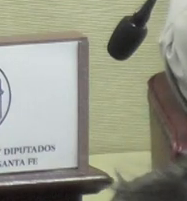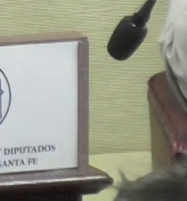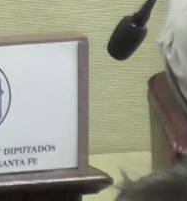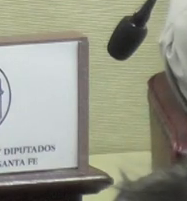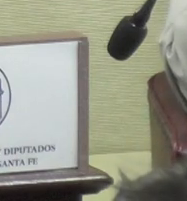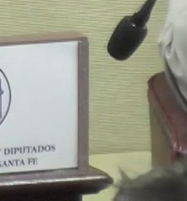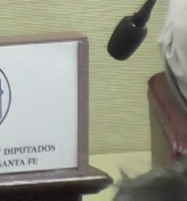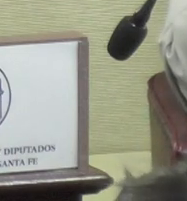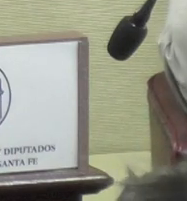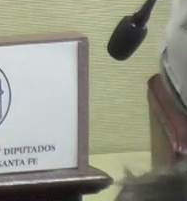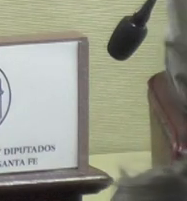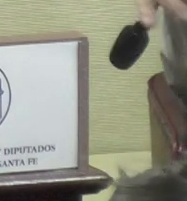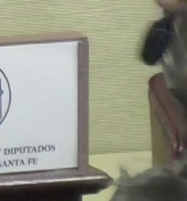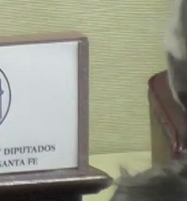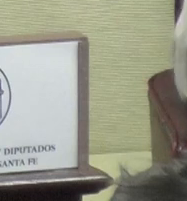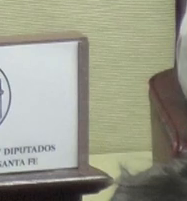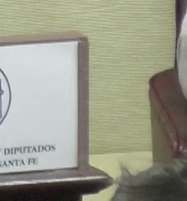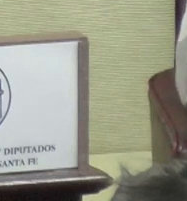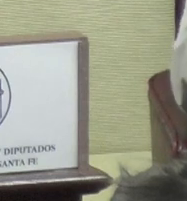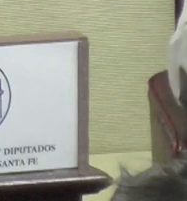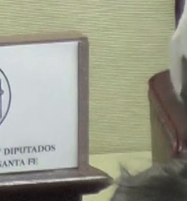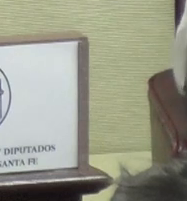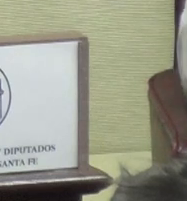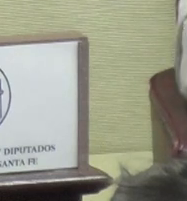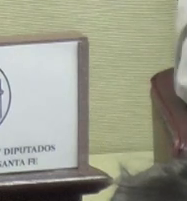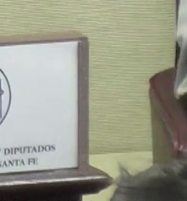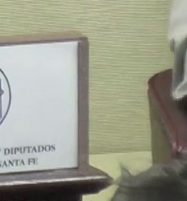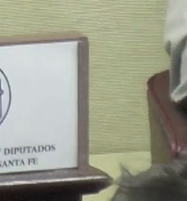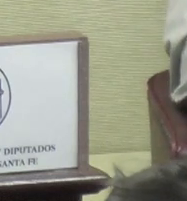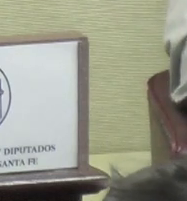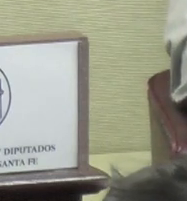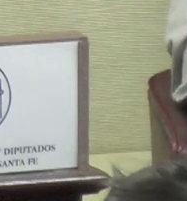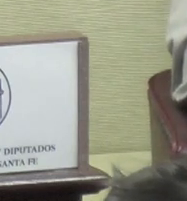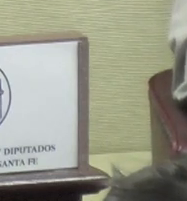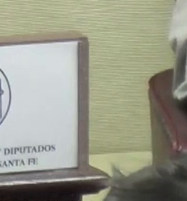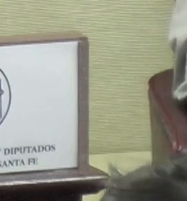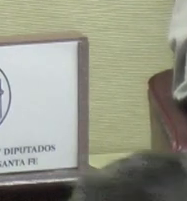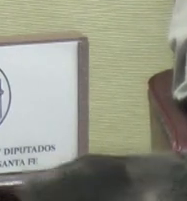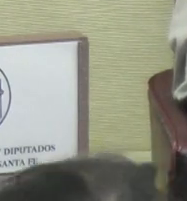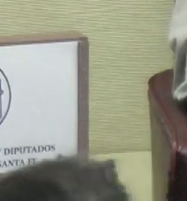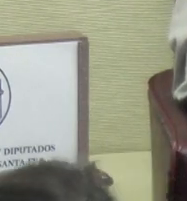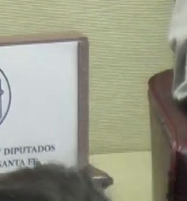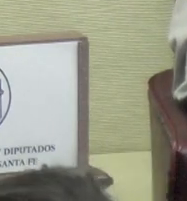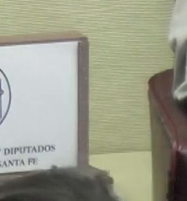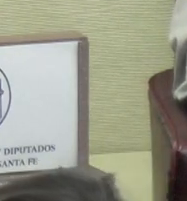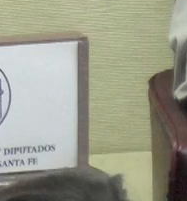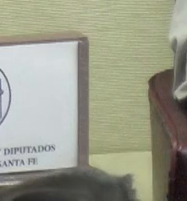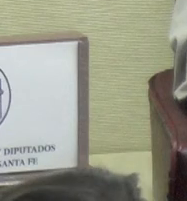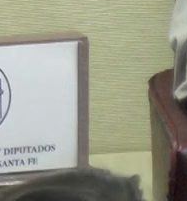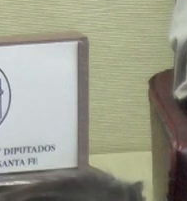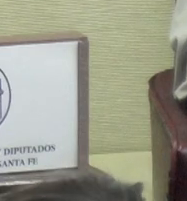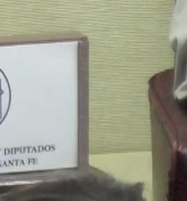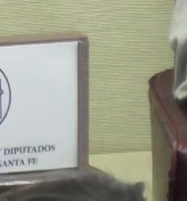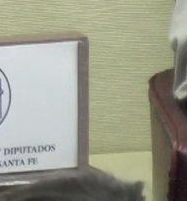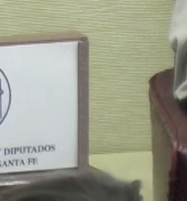emocionarme porque es un poco lo que a mí también me pasó, ¿no? Viniendo de un pueblo muy pequeñito, con una familia trabajadora.